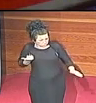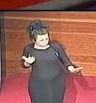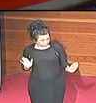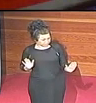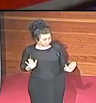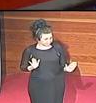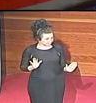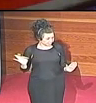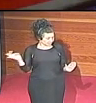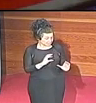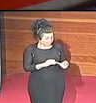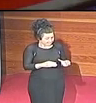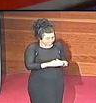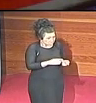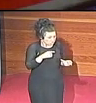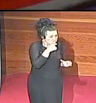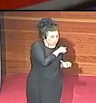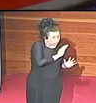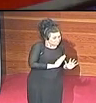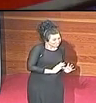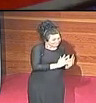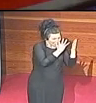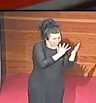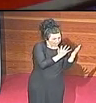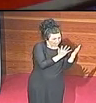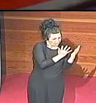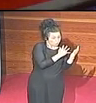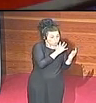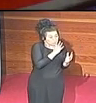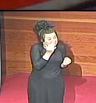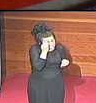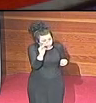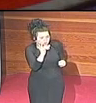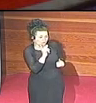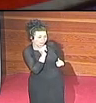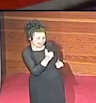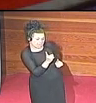y salvar a la minoría rusa de Ucrania de la supuesta amenaza de genocidio.